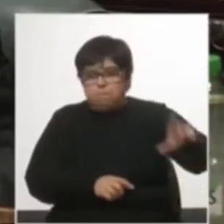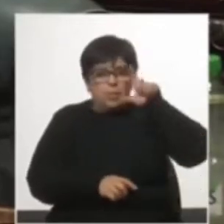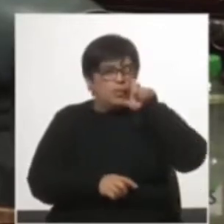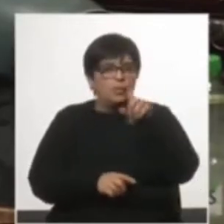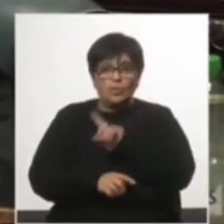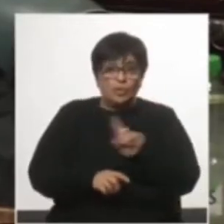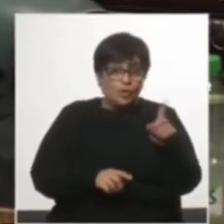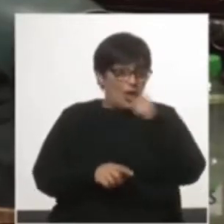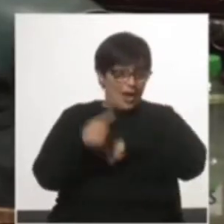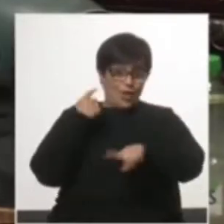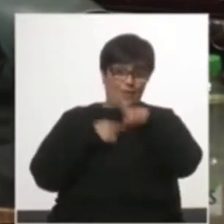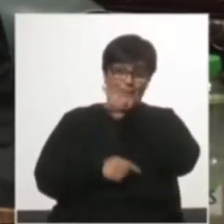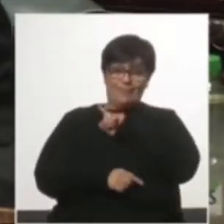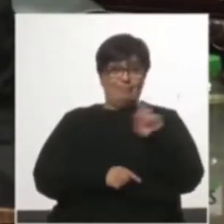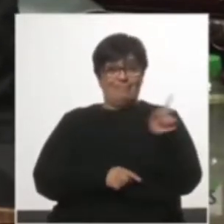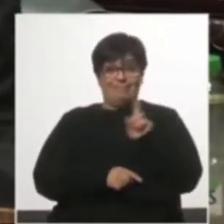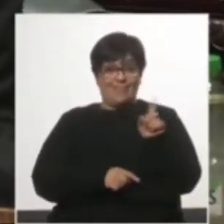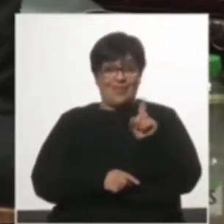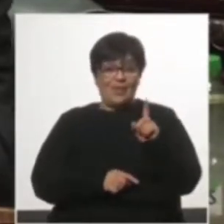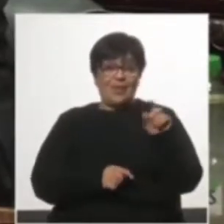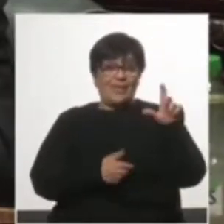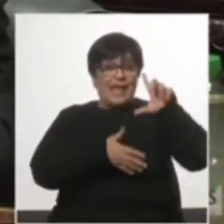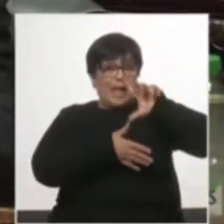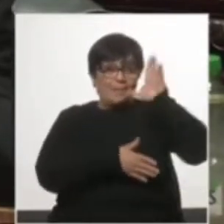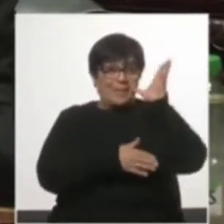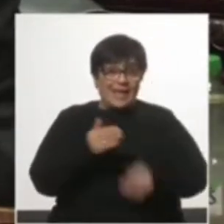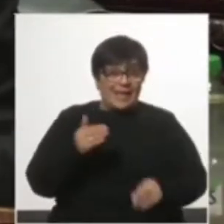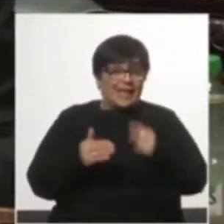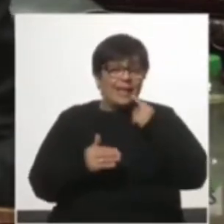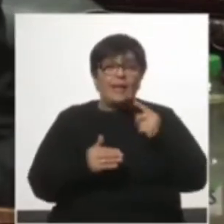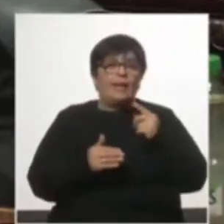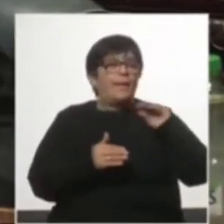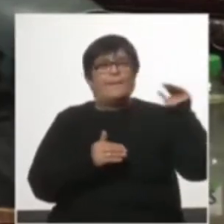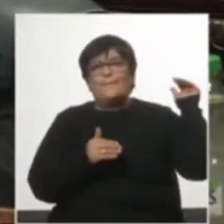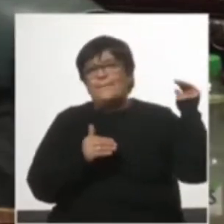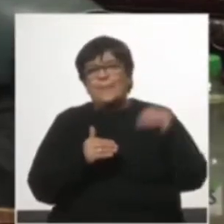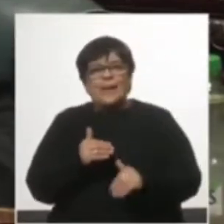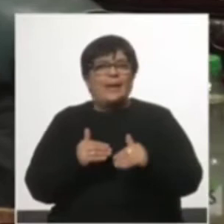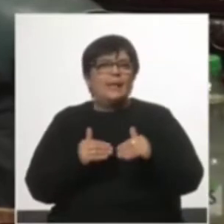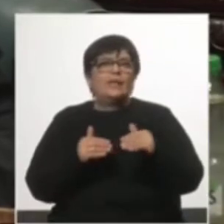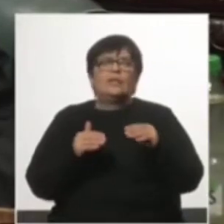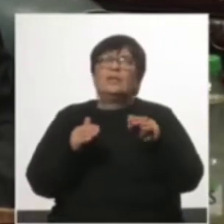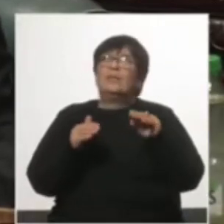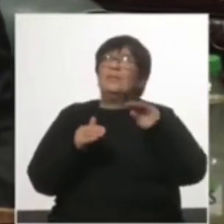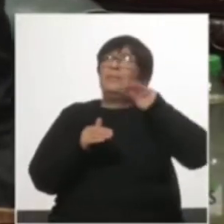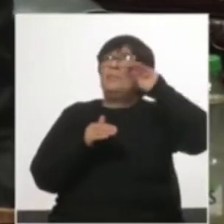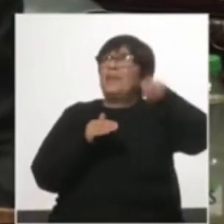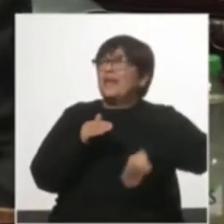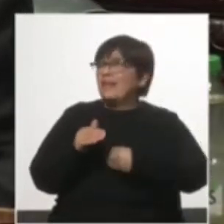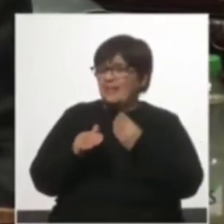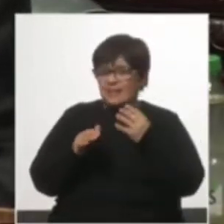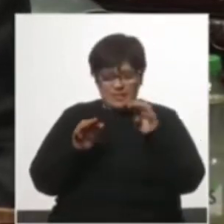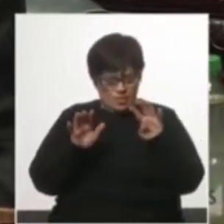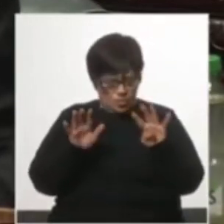pandemia en 2020. En América Latina el promedio del déficit se fue a 9, en los países emergentes,